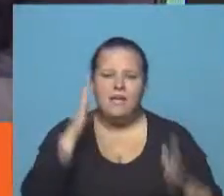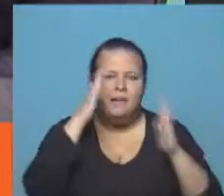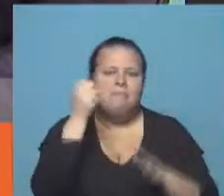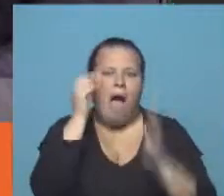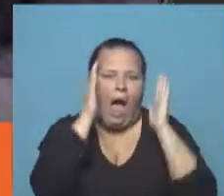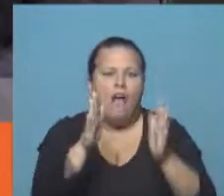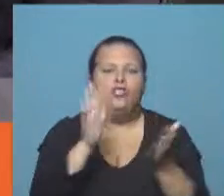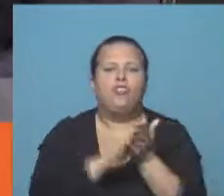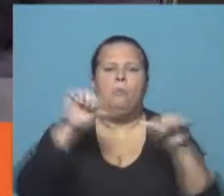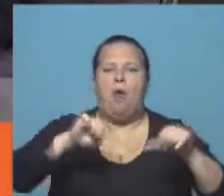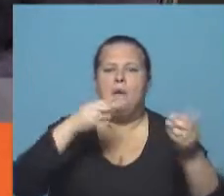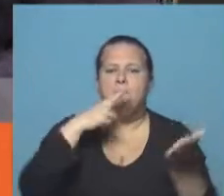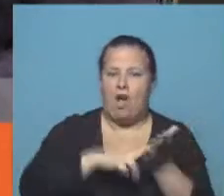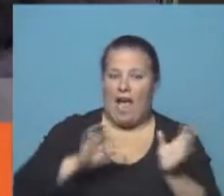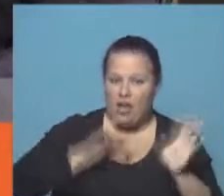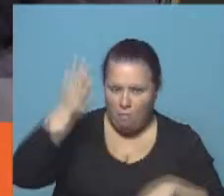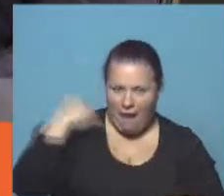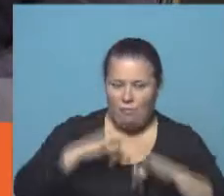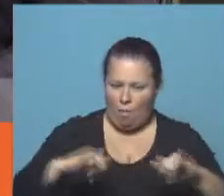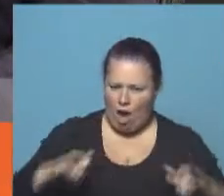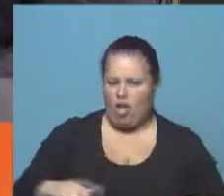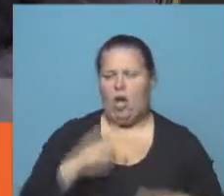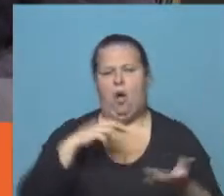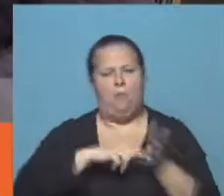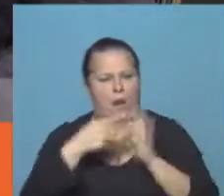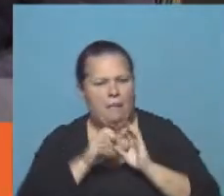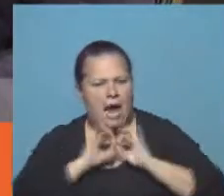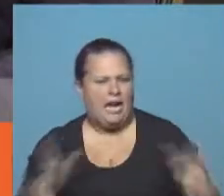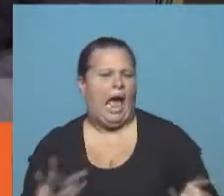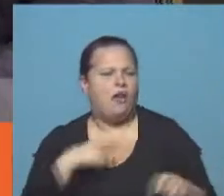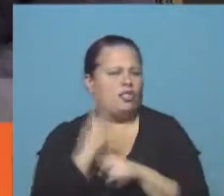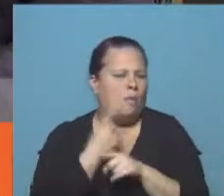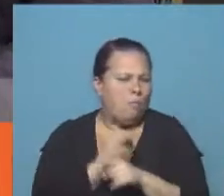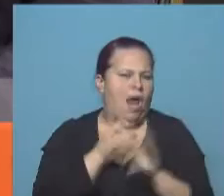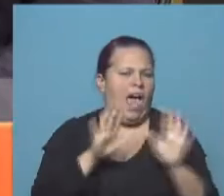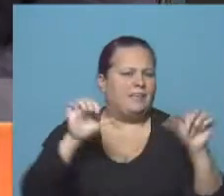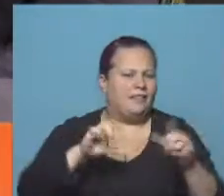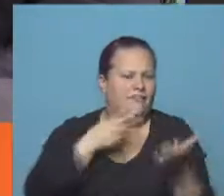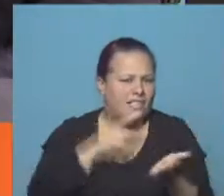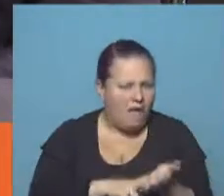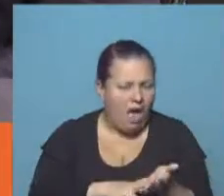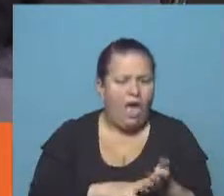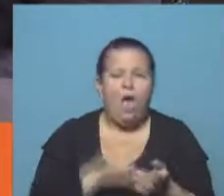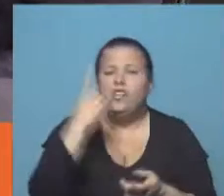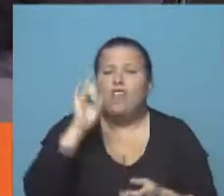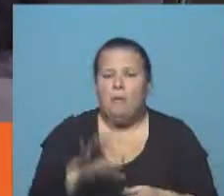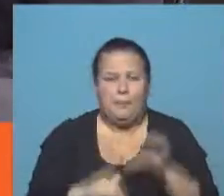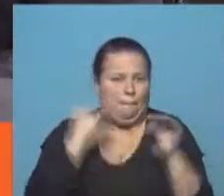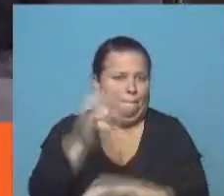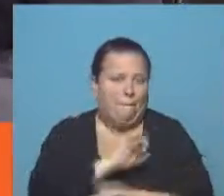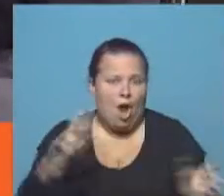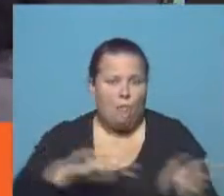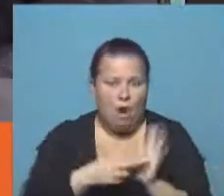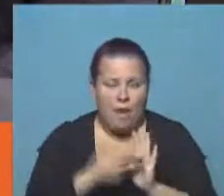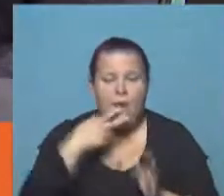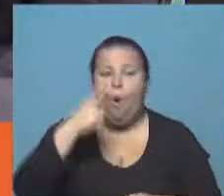se puso en el déficit fiscal el año pasado en campaña, que era un gran problema, que era insostenible mantener ese déficit fiscal. Lo único que hizo fue ampliarse el déficit fiscal.